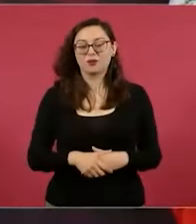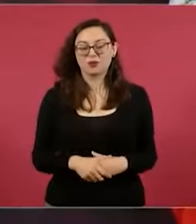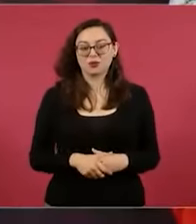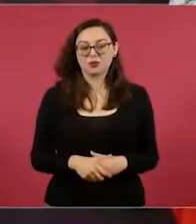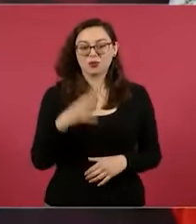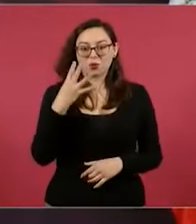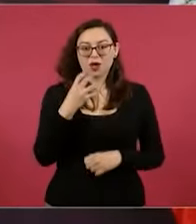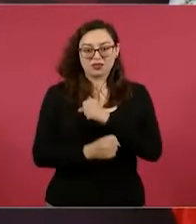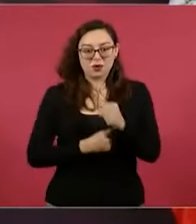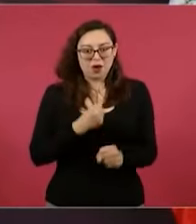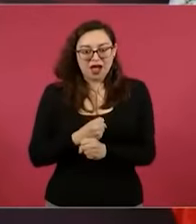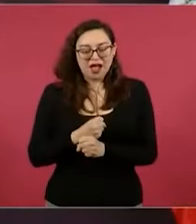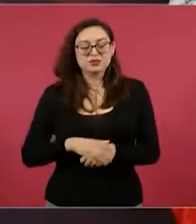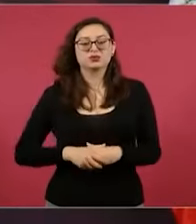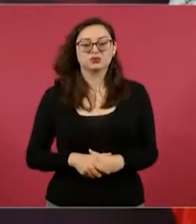4 años,